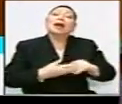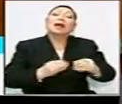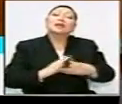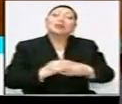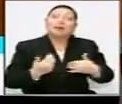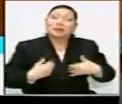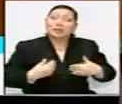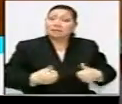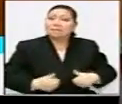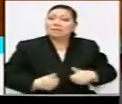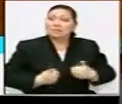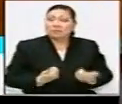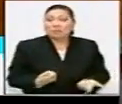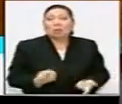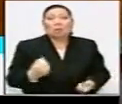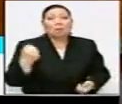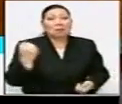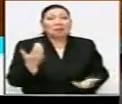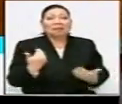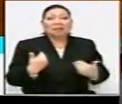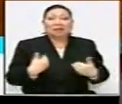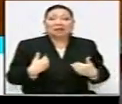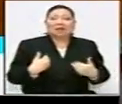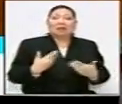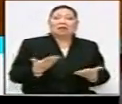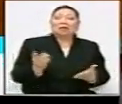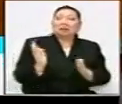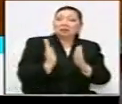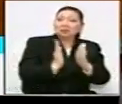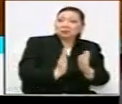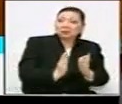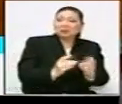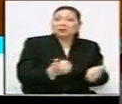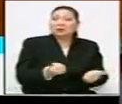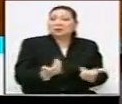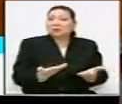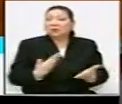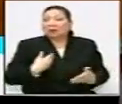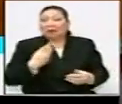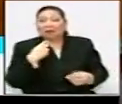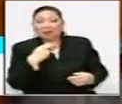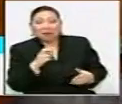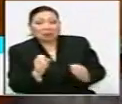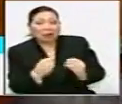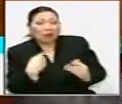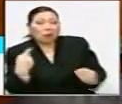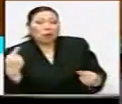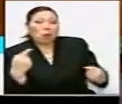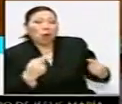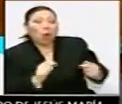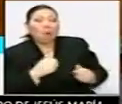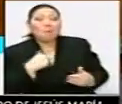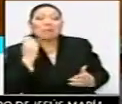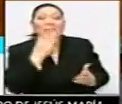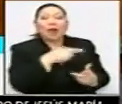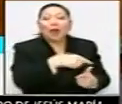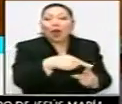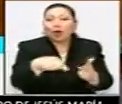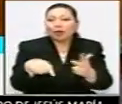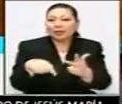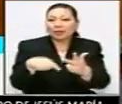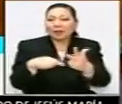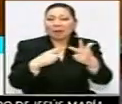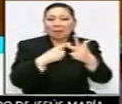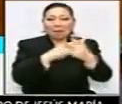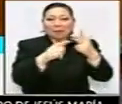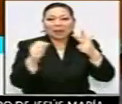los que vivimos, en los que un poder pretende ser hegemónico y en uso de esa hegemonía interferir en los otros poderes. No tengo